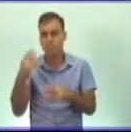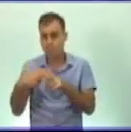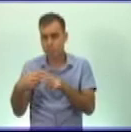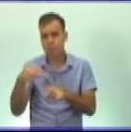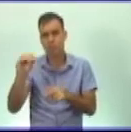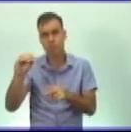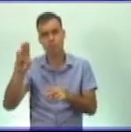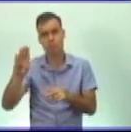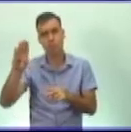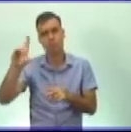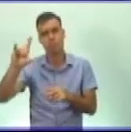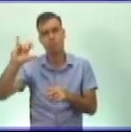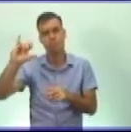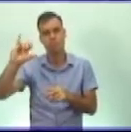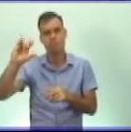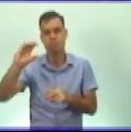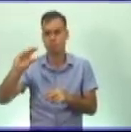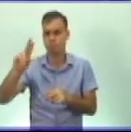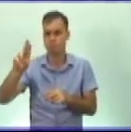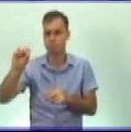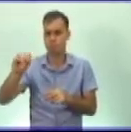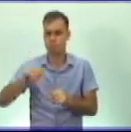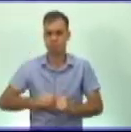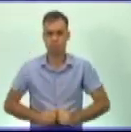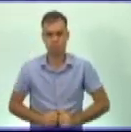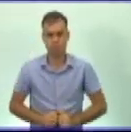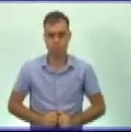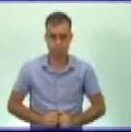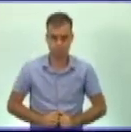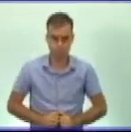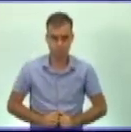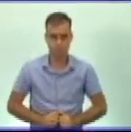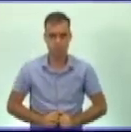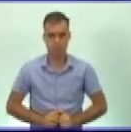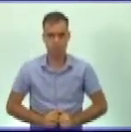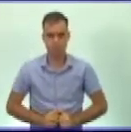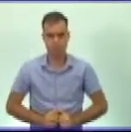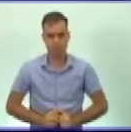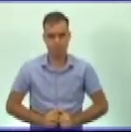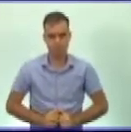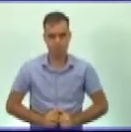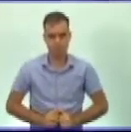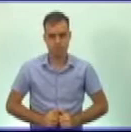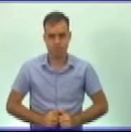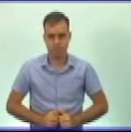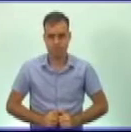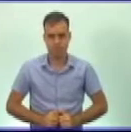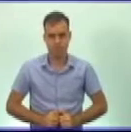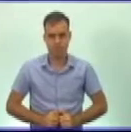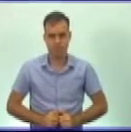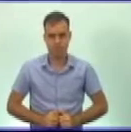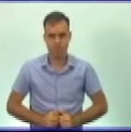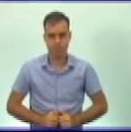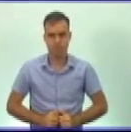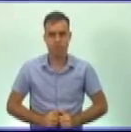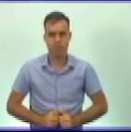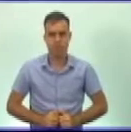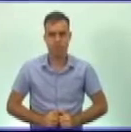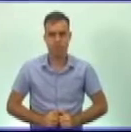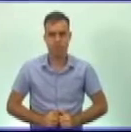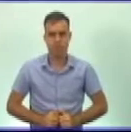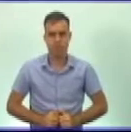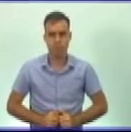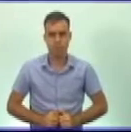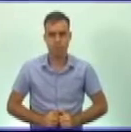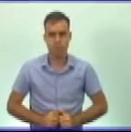Ahora bien, si la altura se encuentra uniendo los centros de los círculos de sus bases, decimos que el cilindro es un